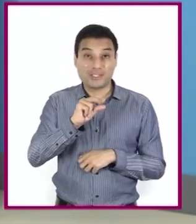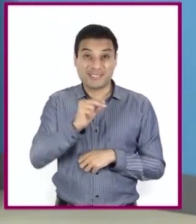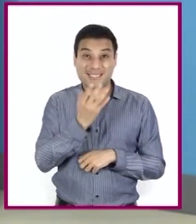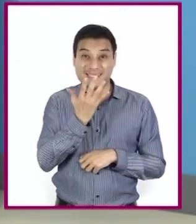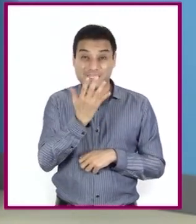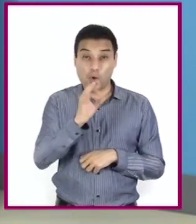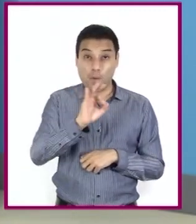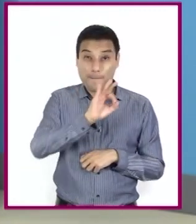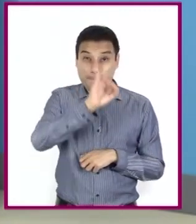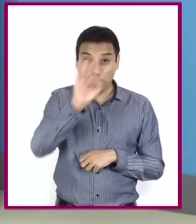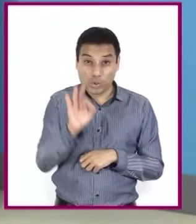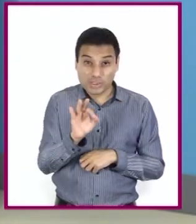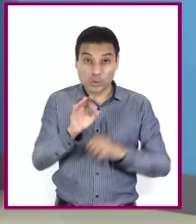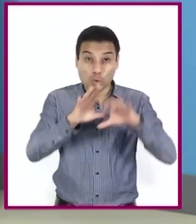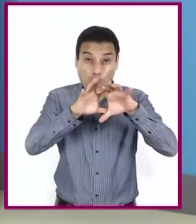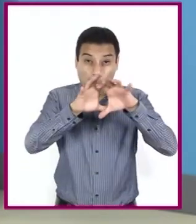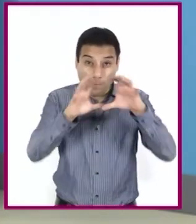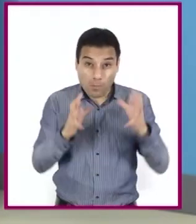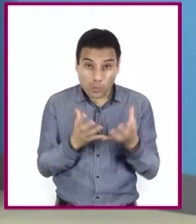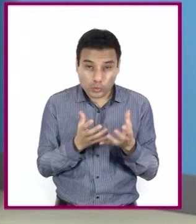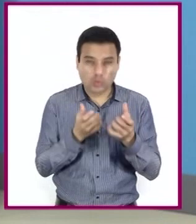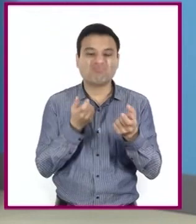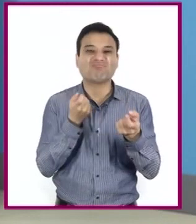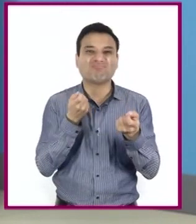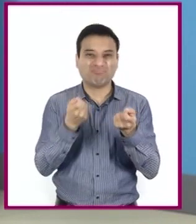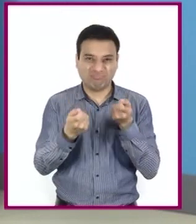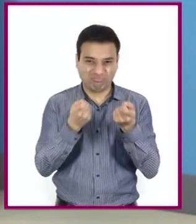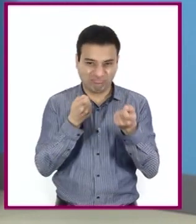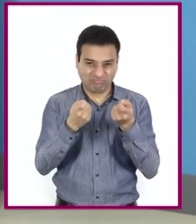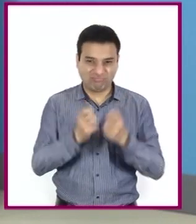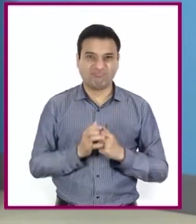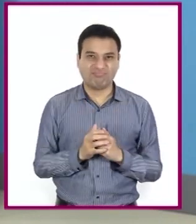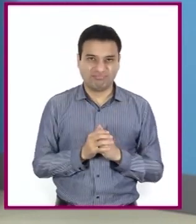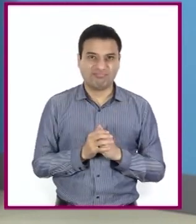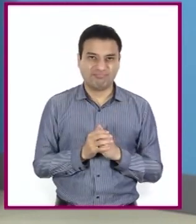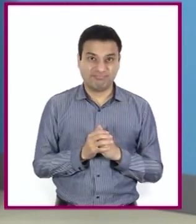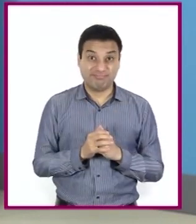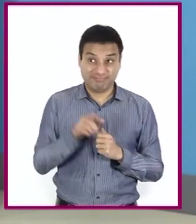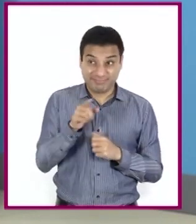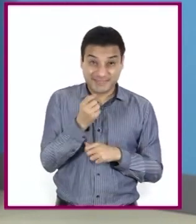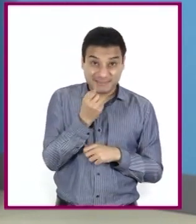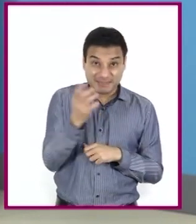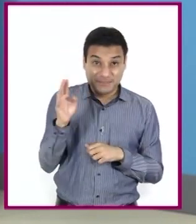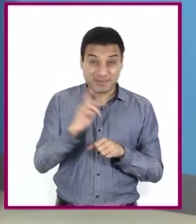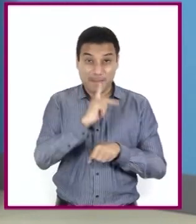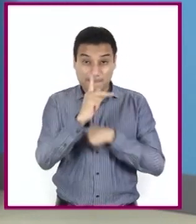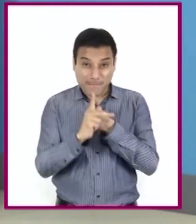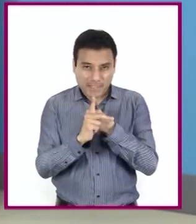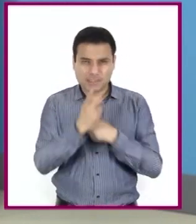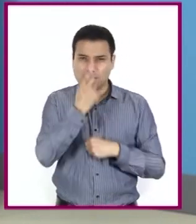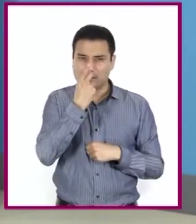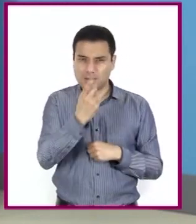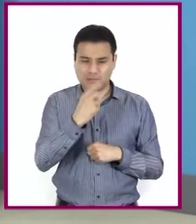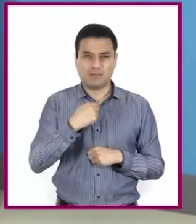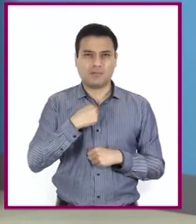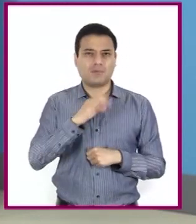del territorio del planeta y se tomaron el derecho de decidir quién tendría el control sobre los